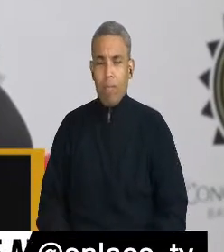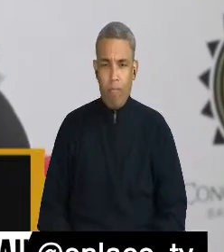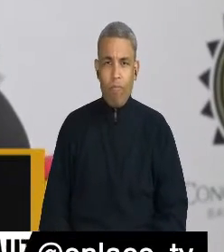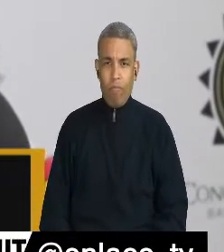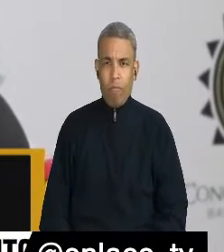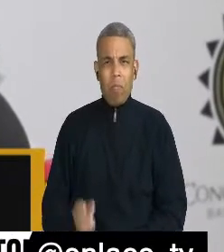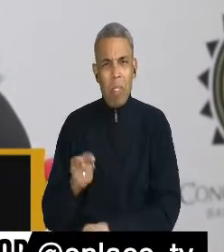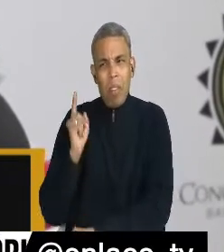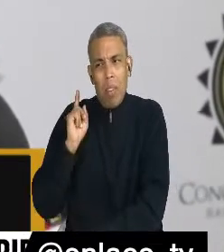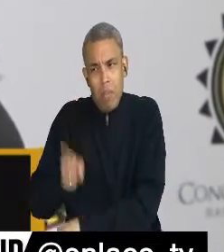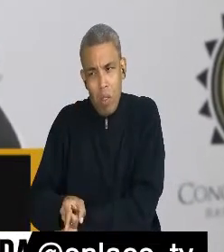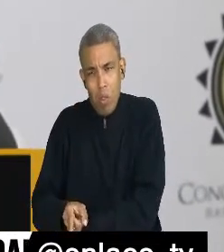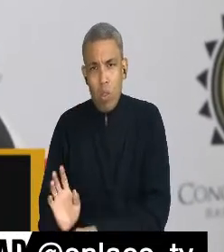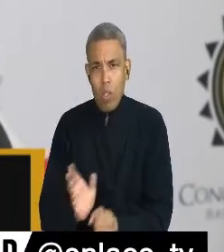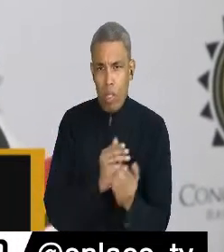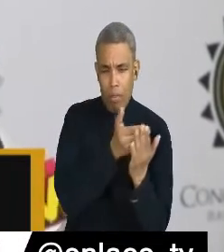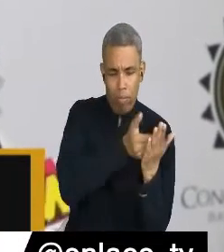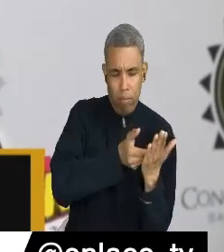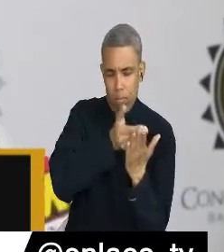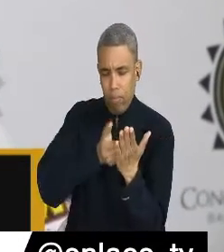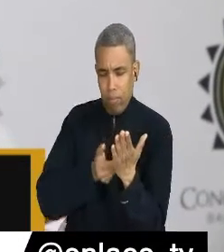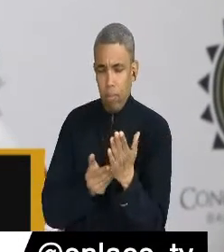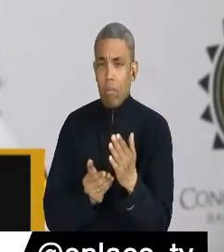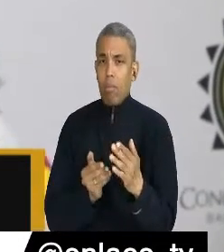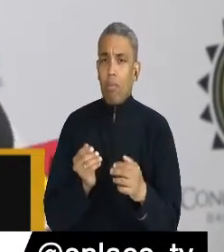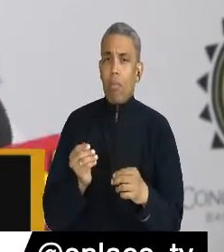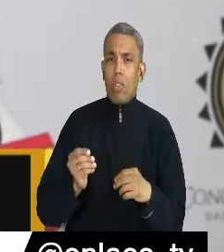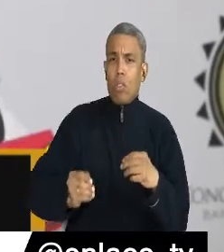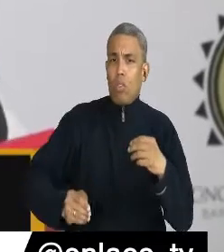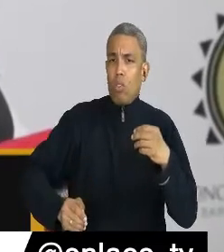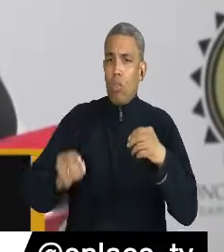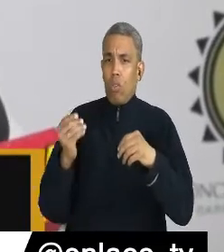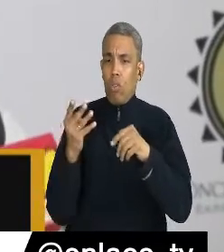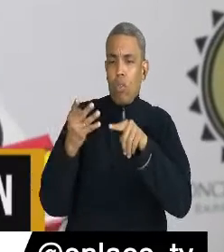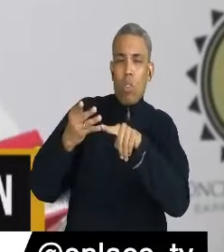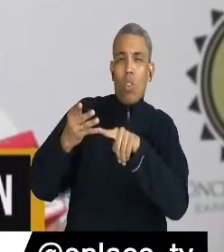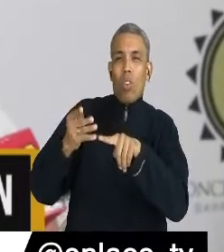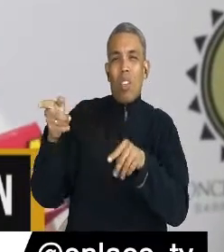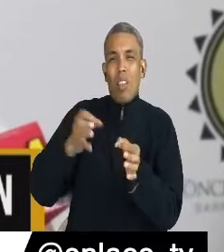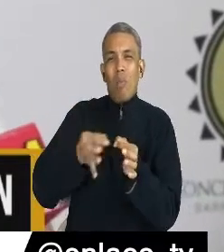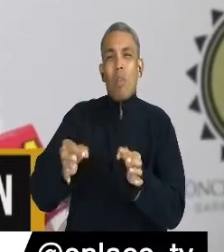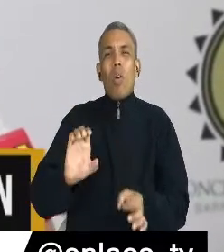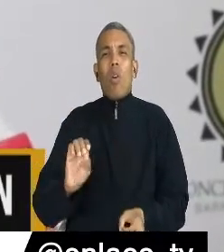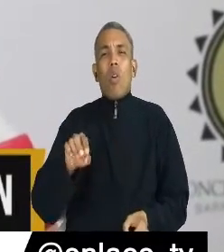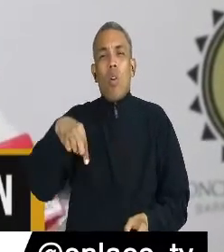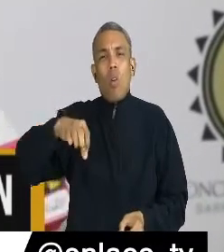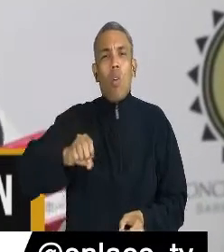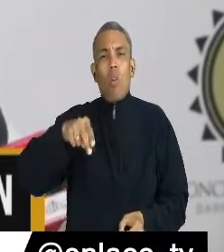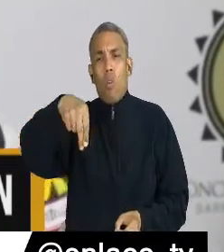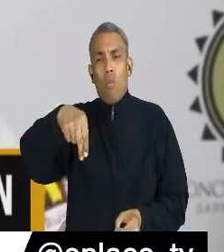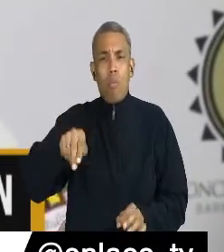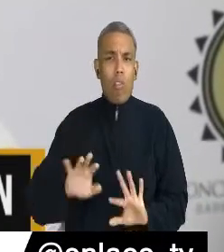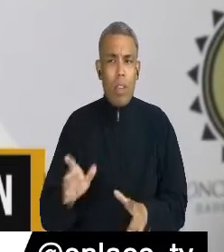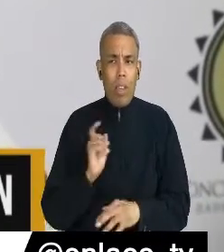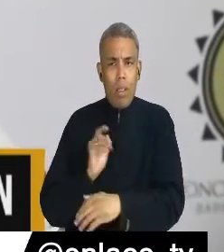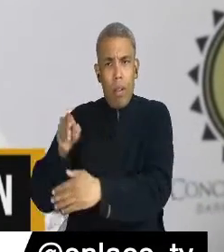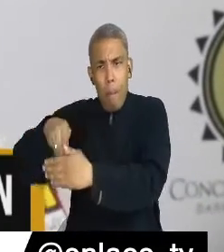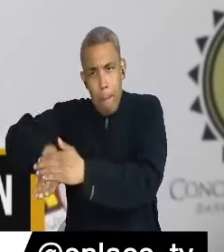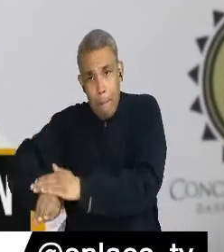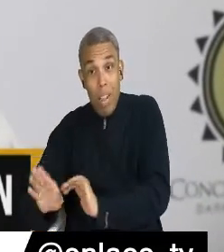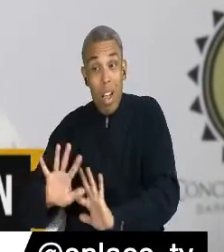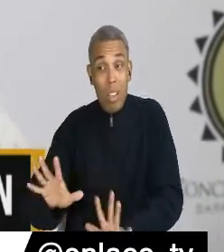del edil de la ciénaga del opón en el cual en esos momento en la fiscalidad está haciendo la investigación